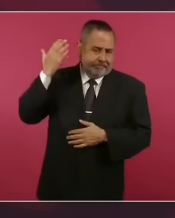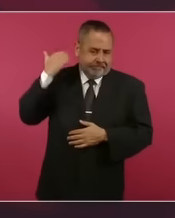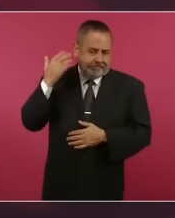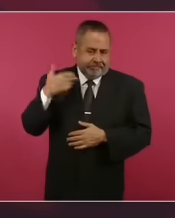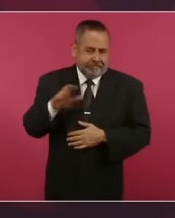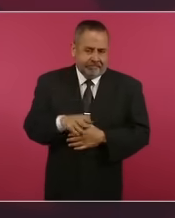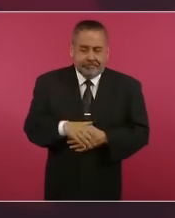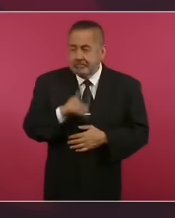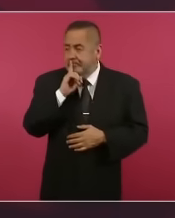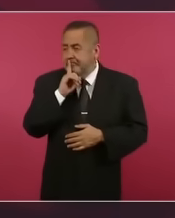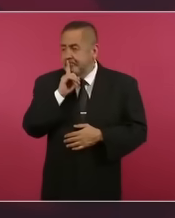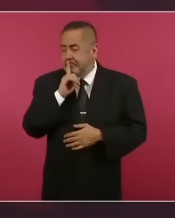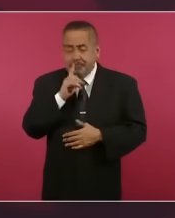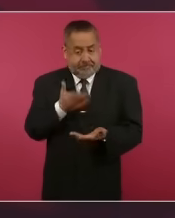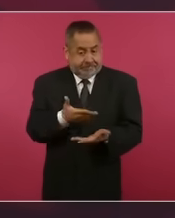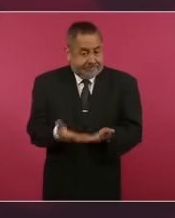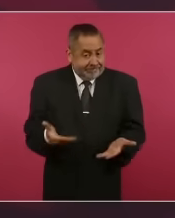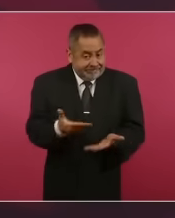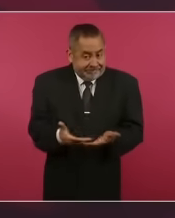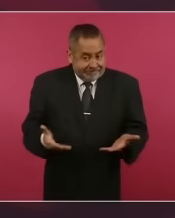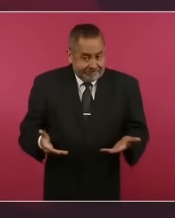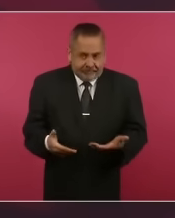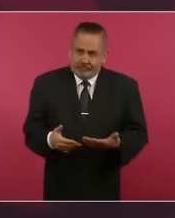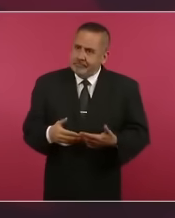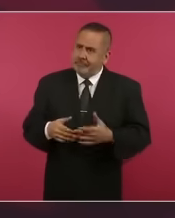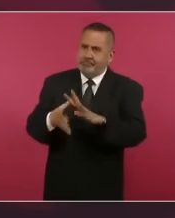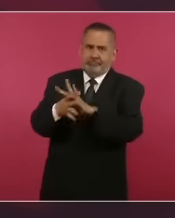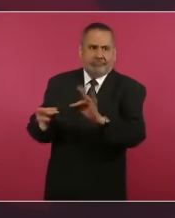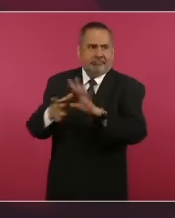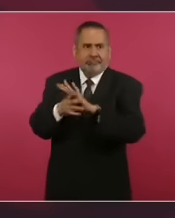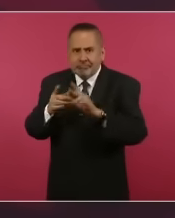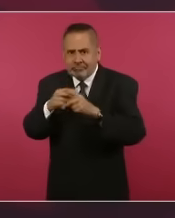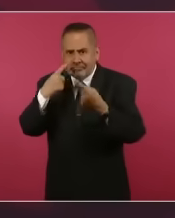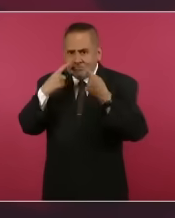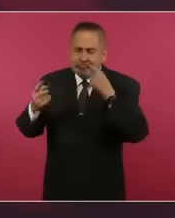nada que tratar. En el siglo XIX,